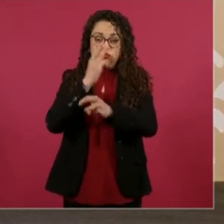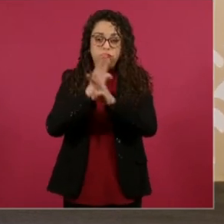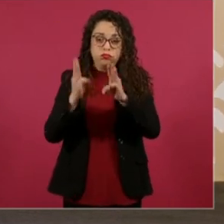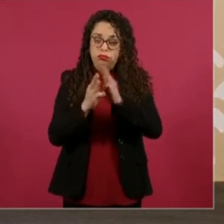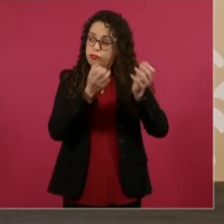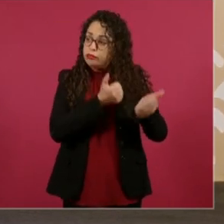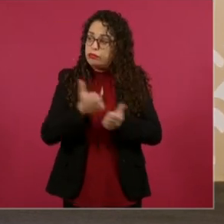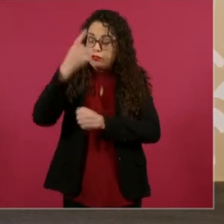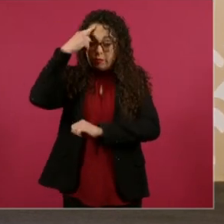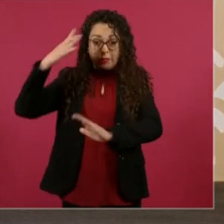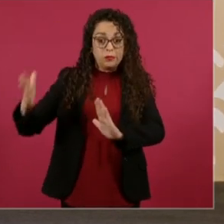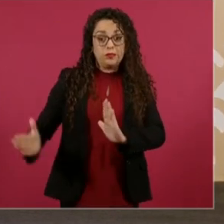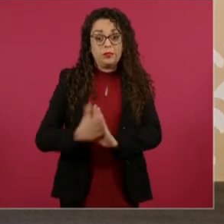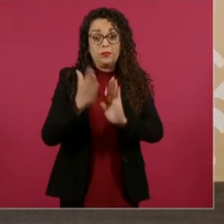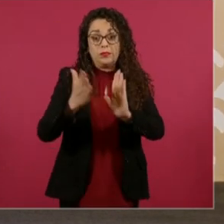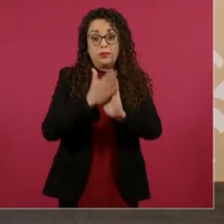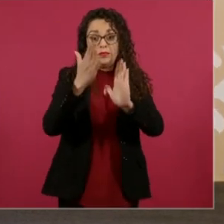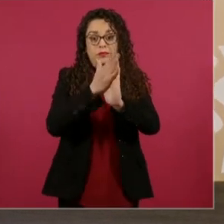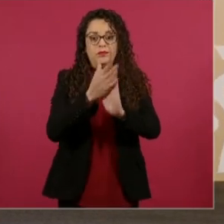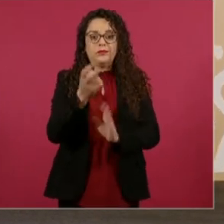mantenimiento,